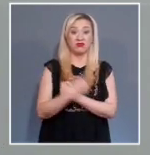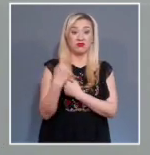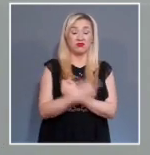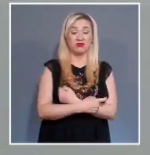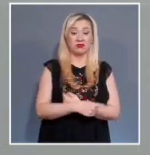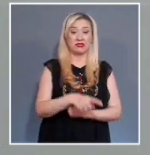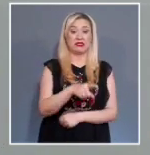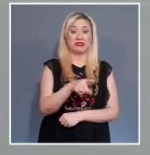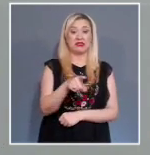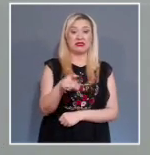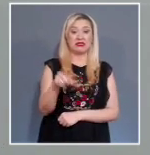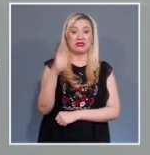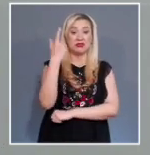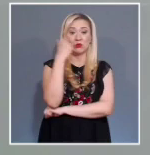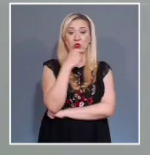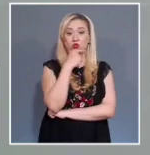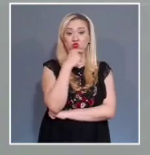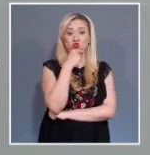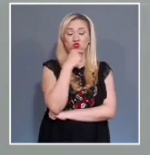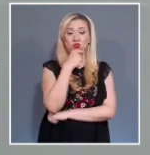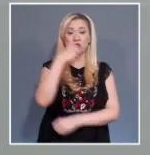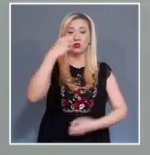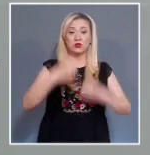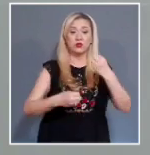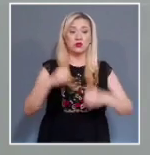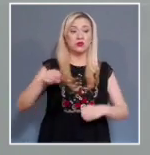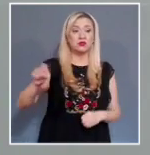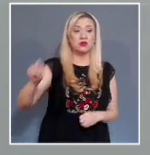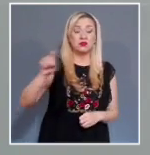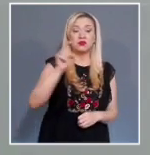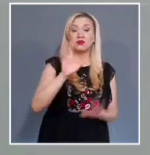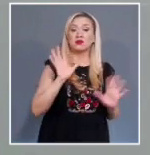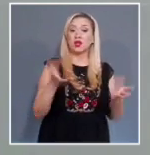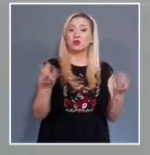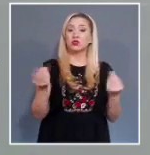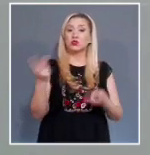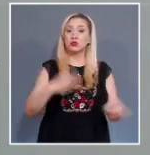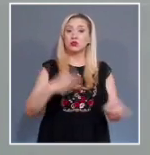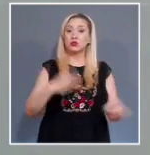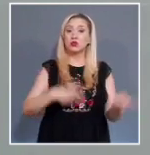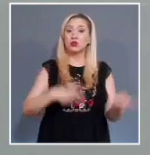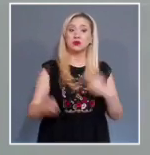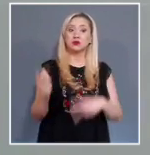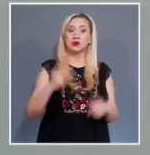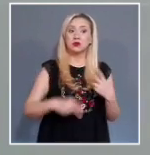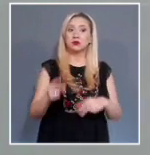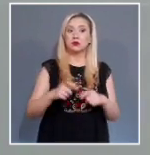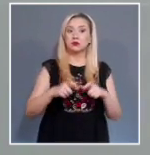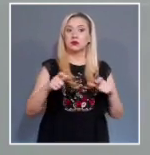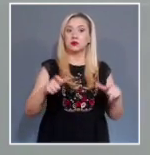los tribunales en un doble sentido, porque van a empezar a aparecer casos